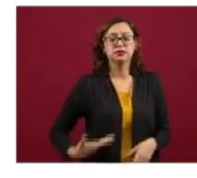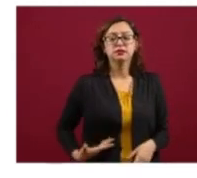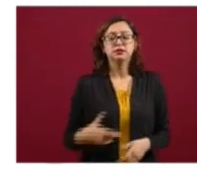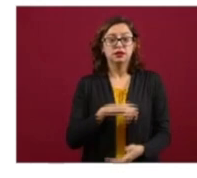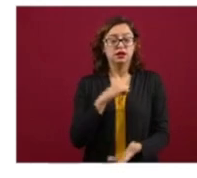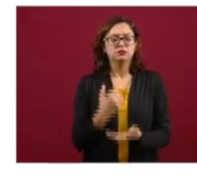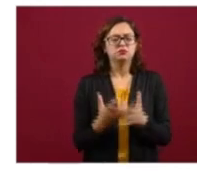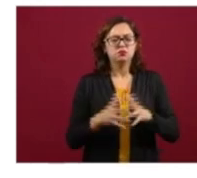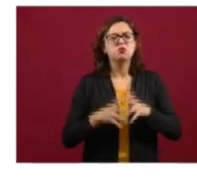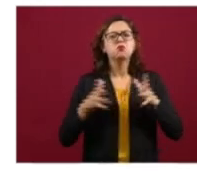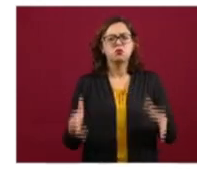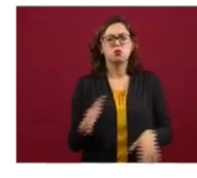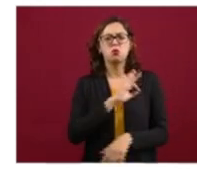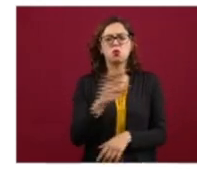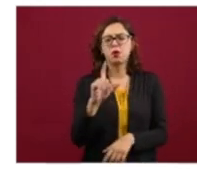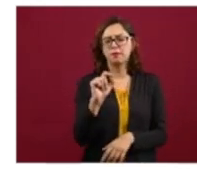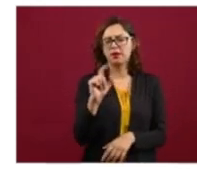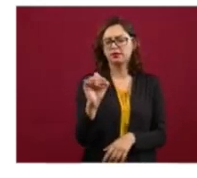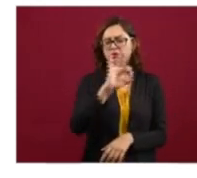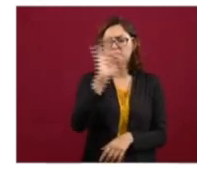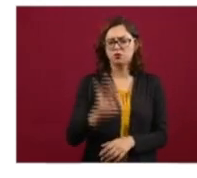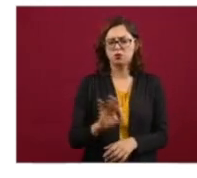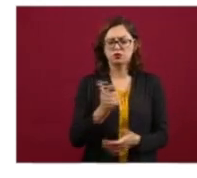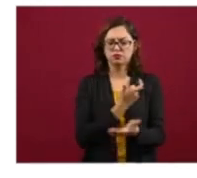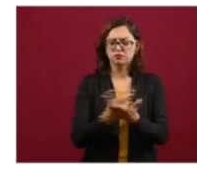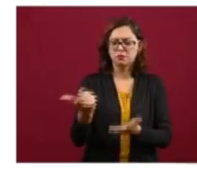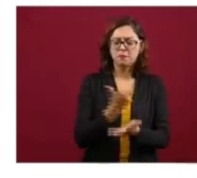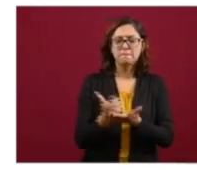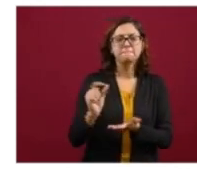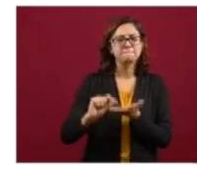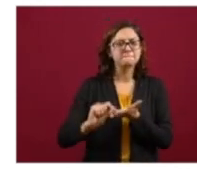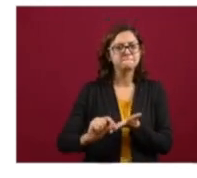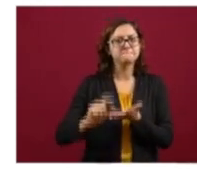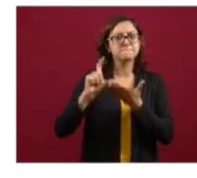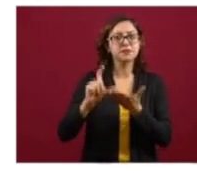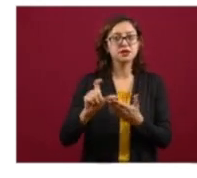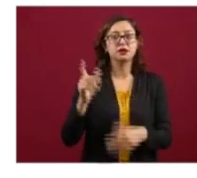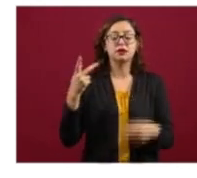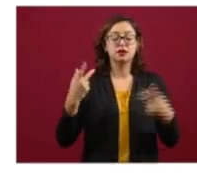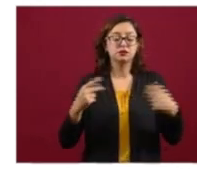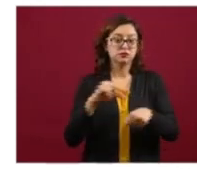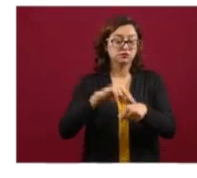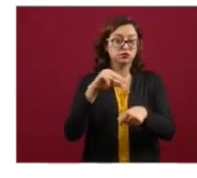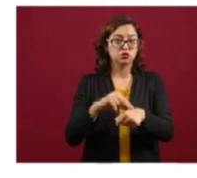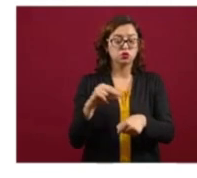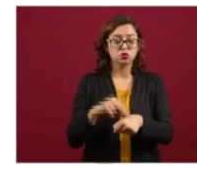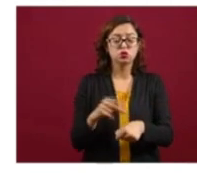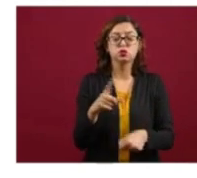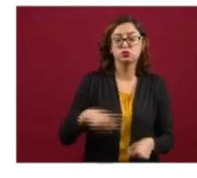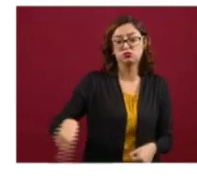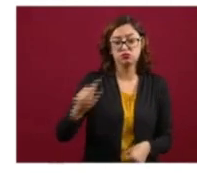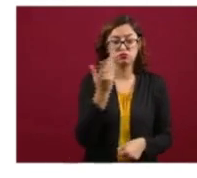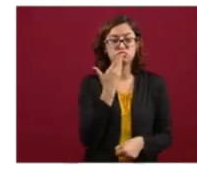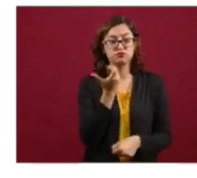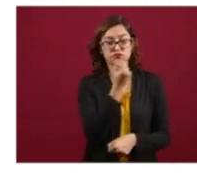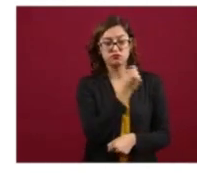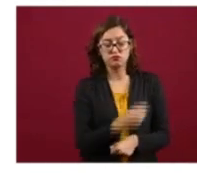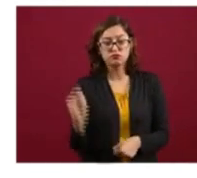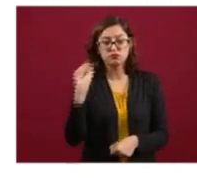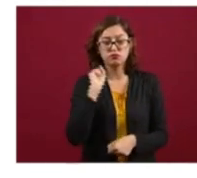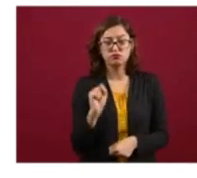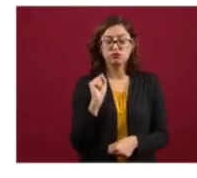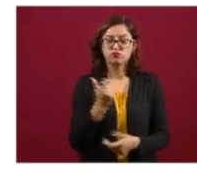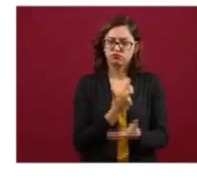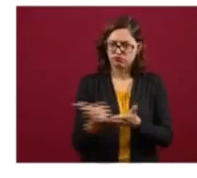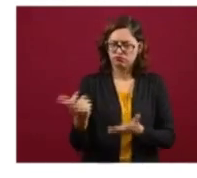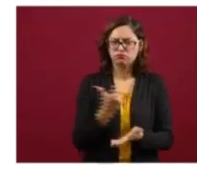un incremento de hasta el 20% al salario mensual de los médicos especialistas que ya ha sido entregado a partir